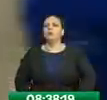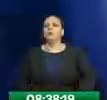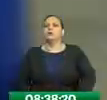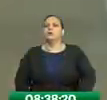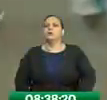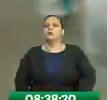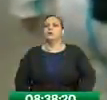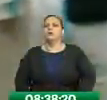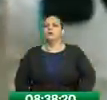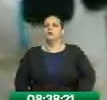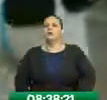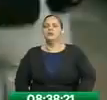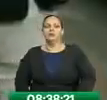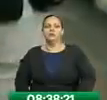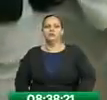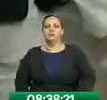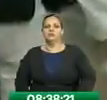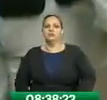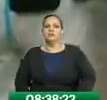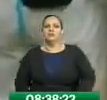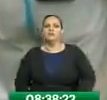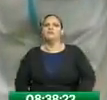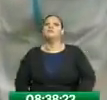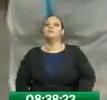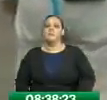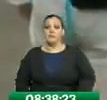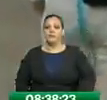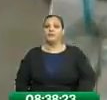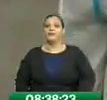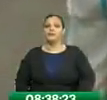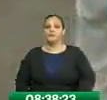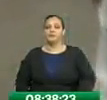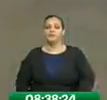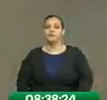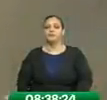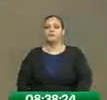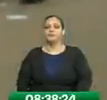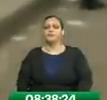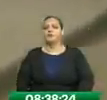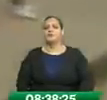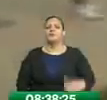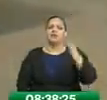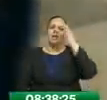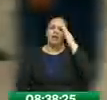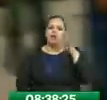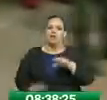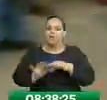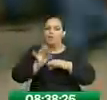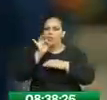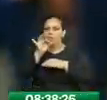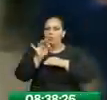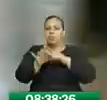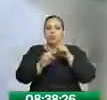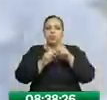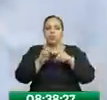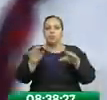vivido el Ecuador entero. Así es, tratamos de evitar que exista todavía las aglomeraciones, que el